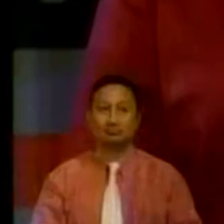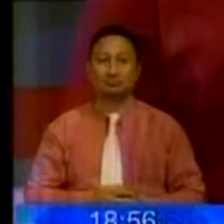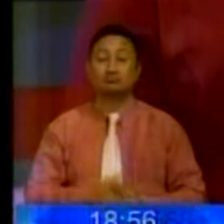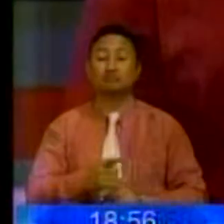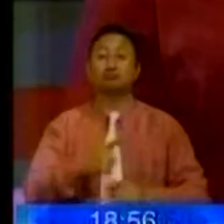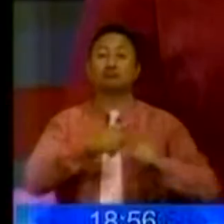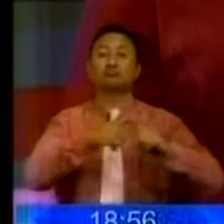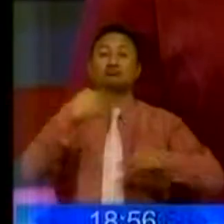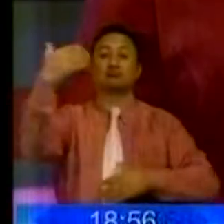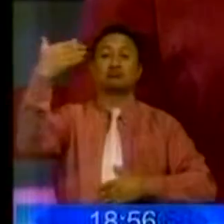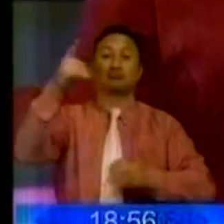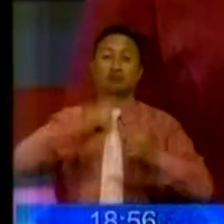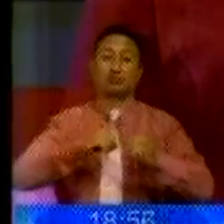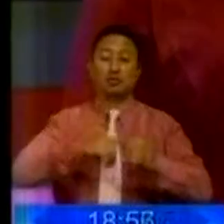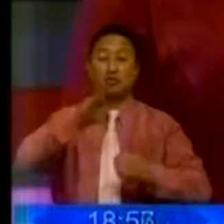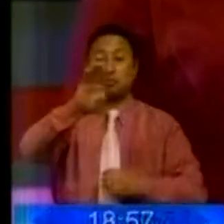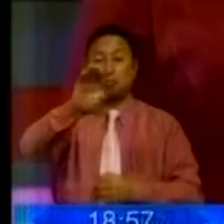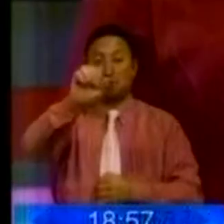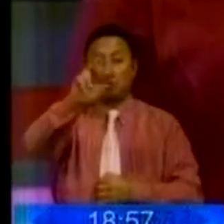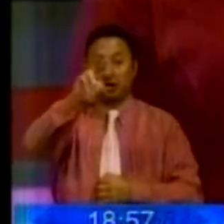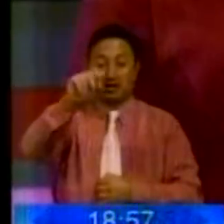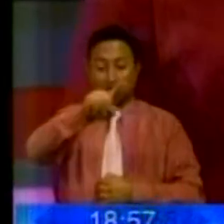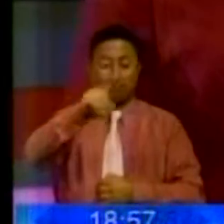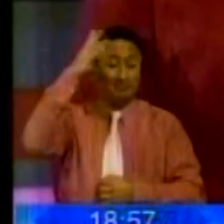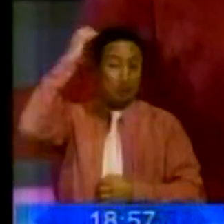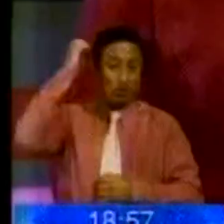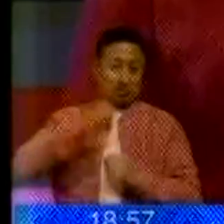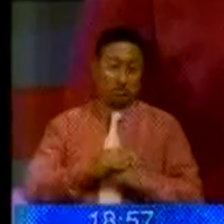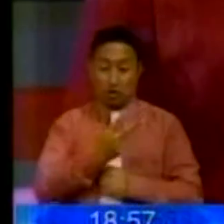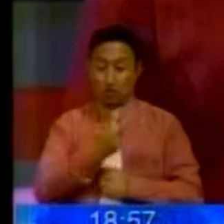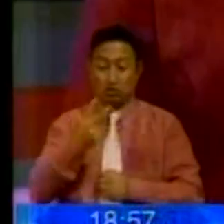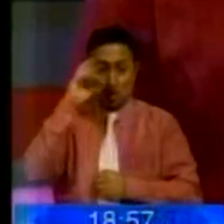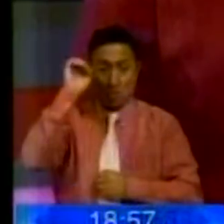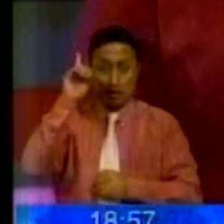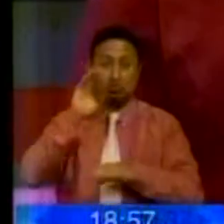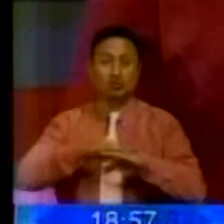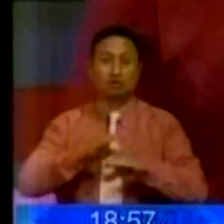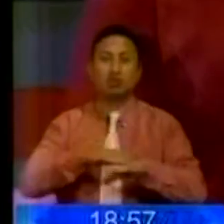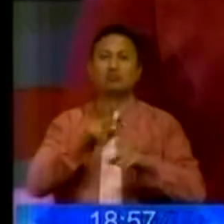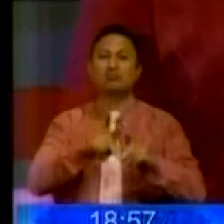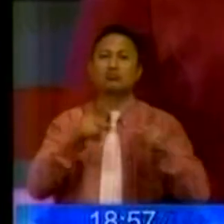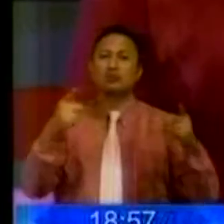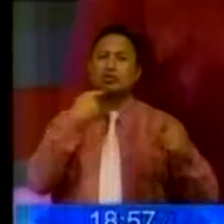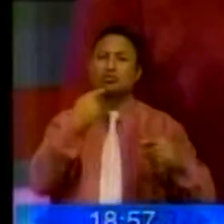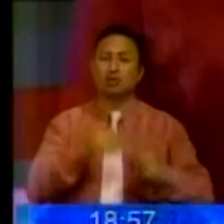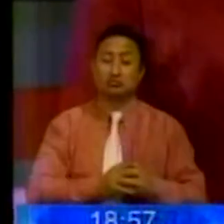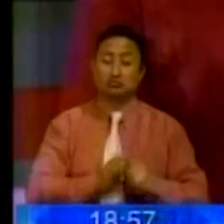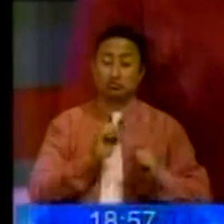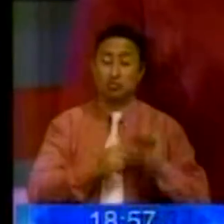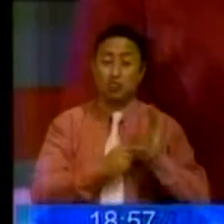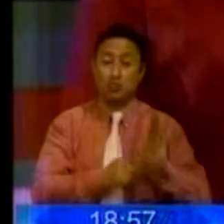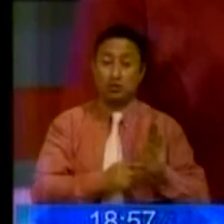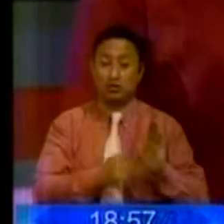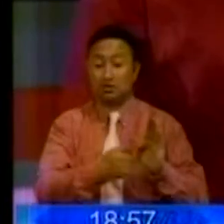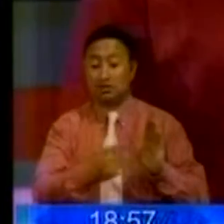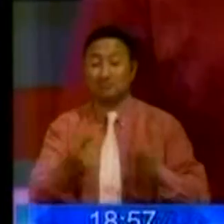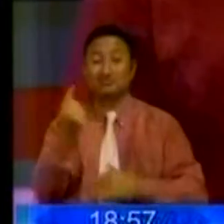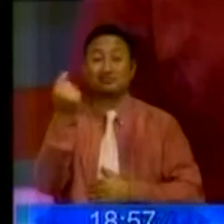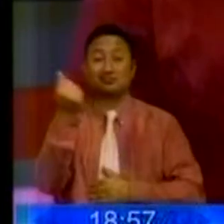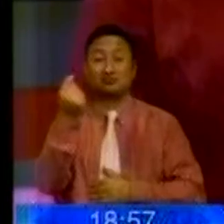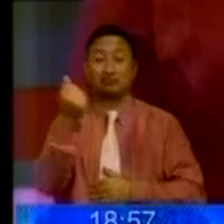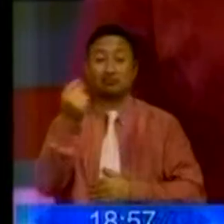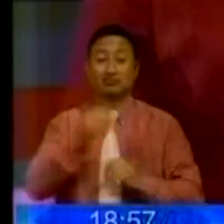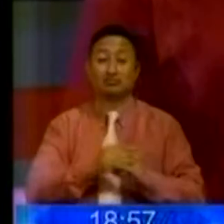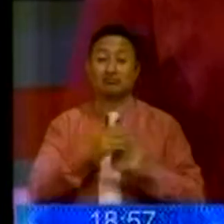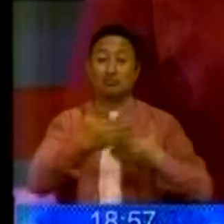Los exalcaldes de Quito, Augusto Barrera y Mauricio Rodas, reaccionaron respecto a una publicación periodística que revelaría supuestos desvíos de los fondos